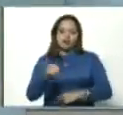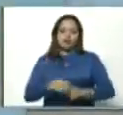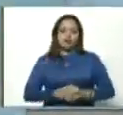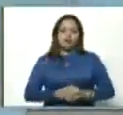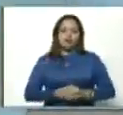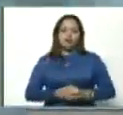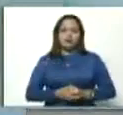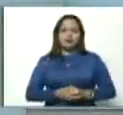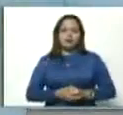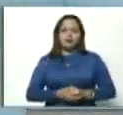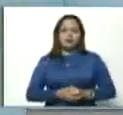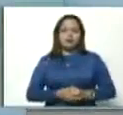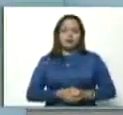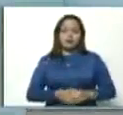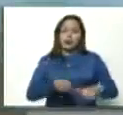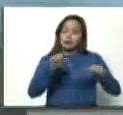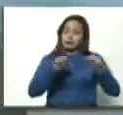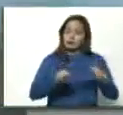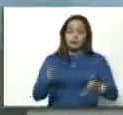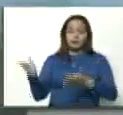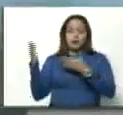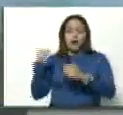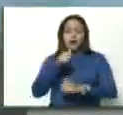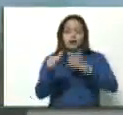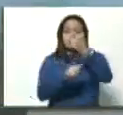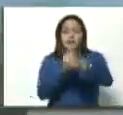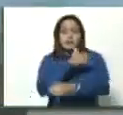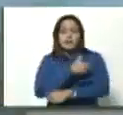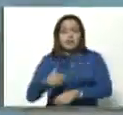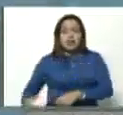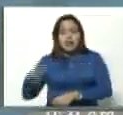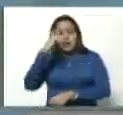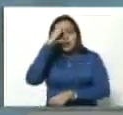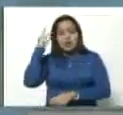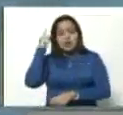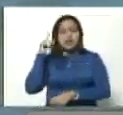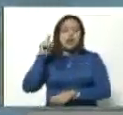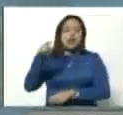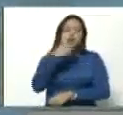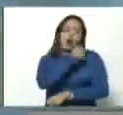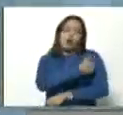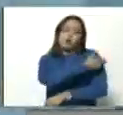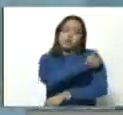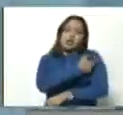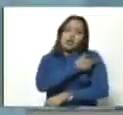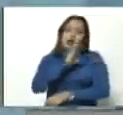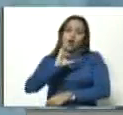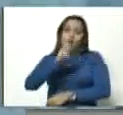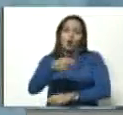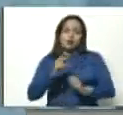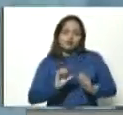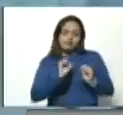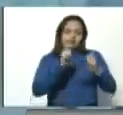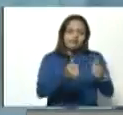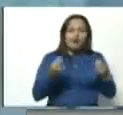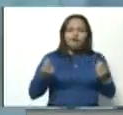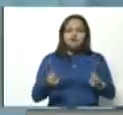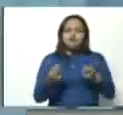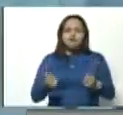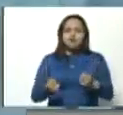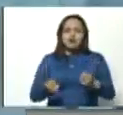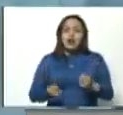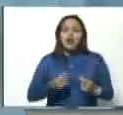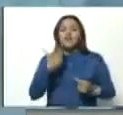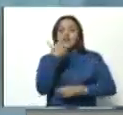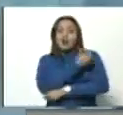Bien, ahí escuchaban a la vicepresidenta ejecutiva de nuestro país, Delcy Rodríguez. Esto es en el hospital de Coche, este inicio para la reactivación del